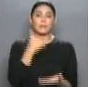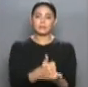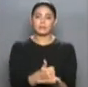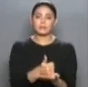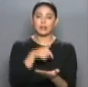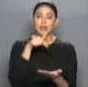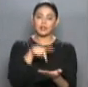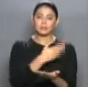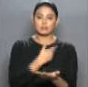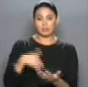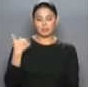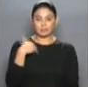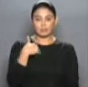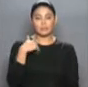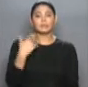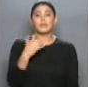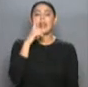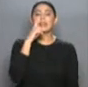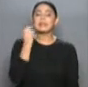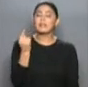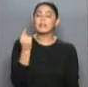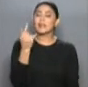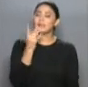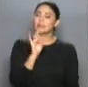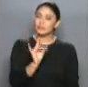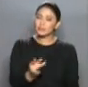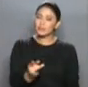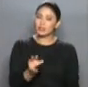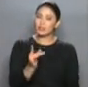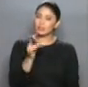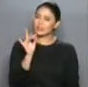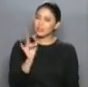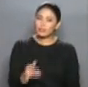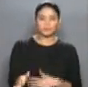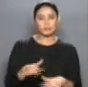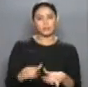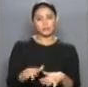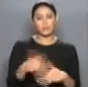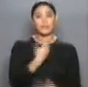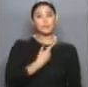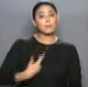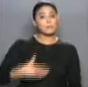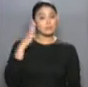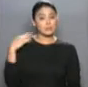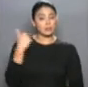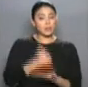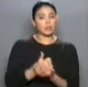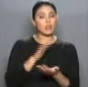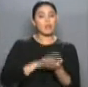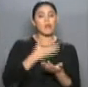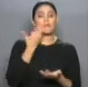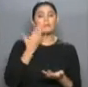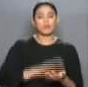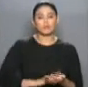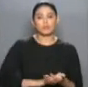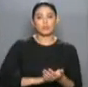Kirchner, la presidenta de la Nación. Pero claro, era un día difícil, muy difícil, y la presidenta se solidarizó y se refirió